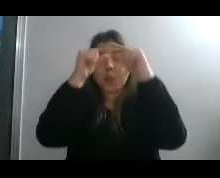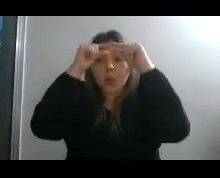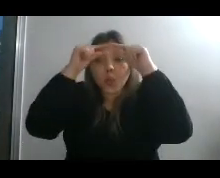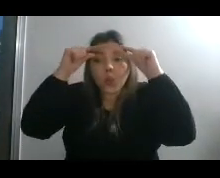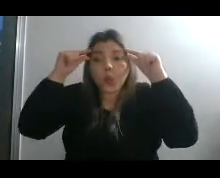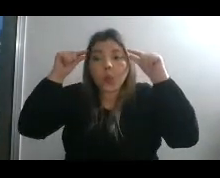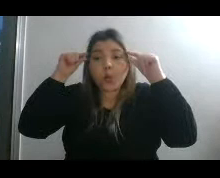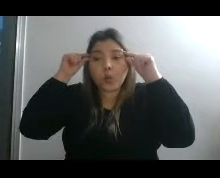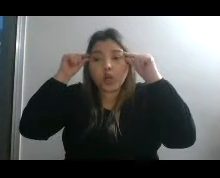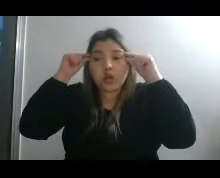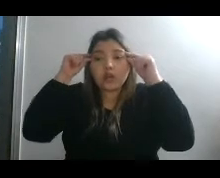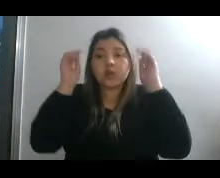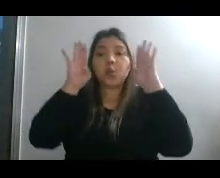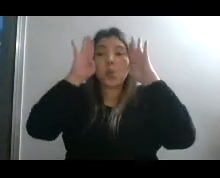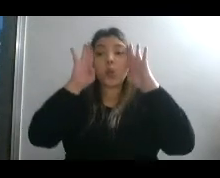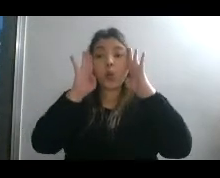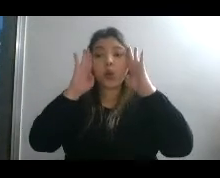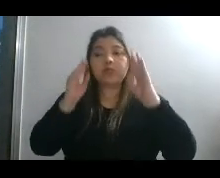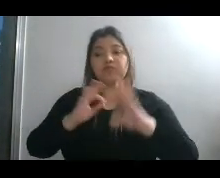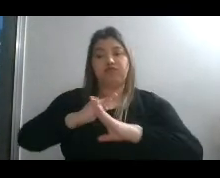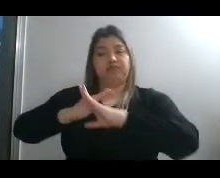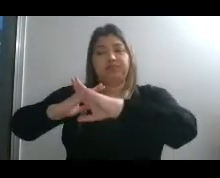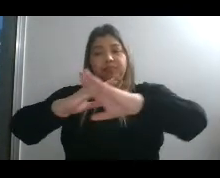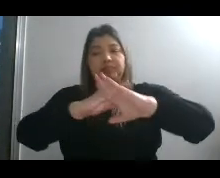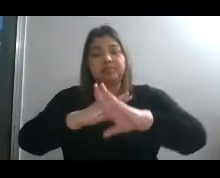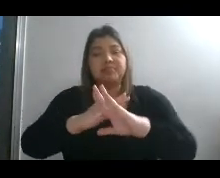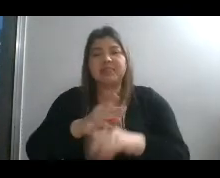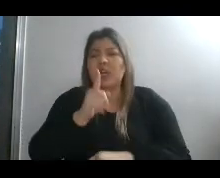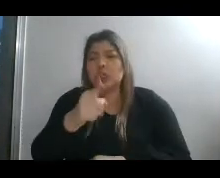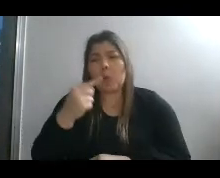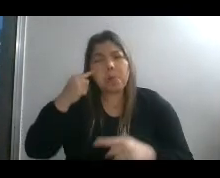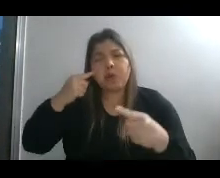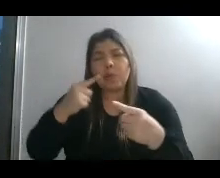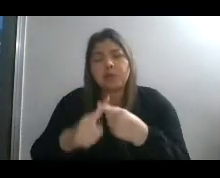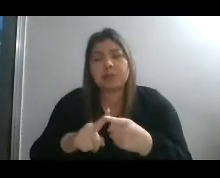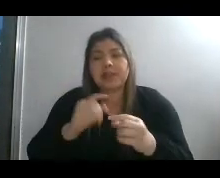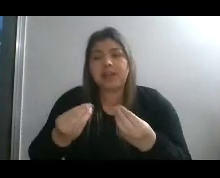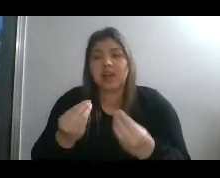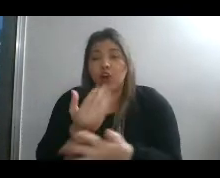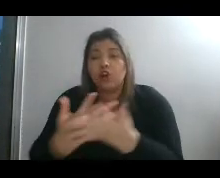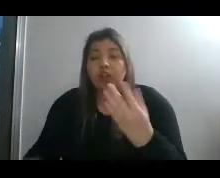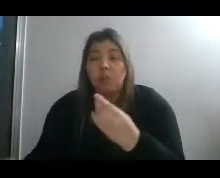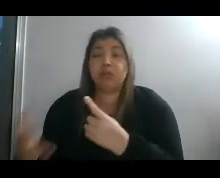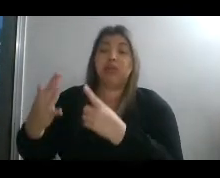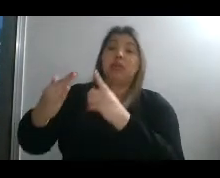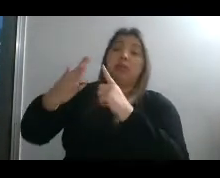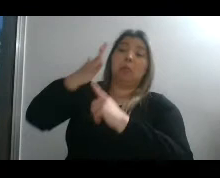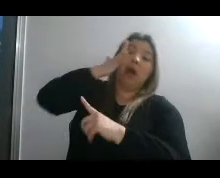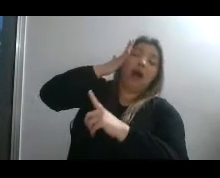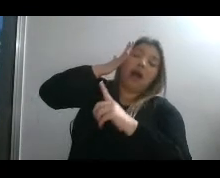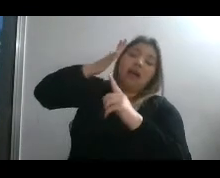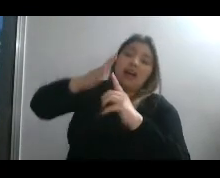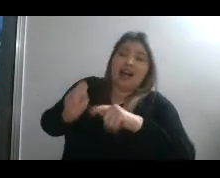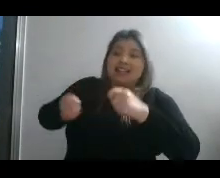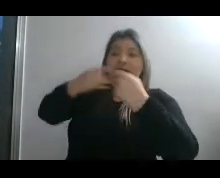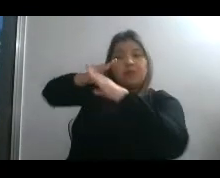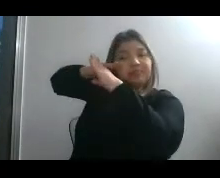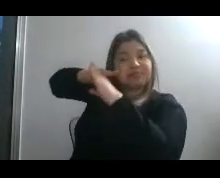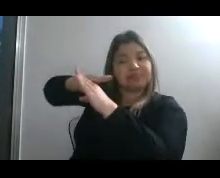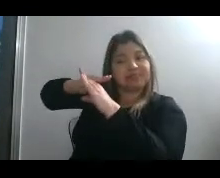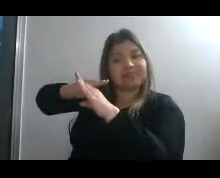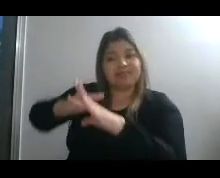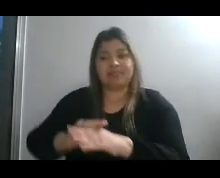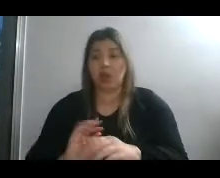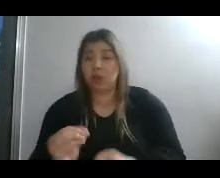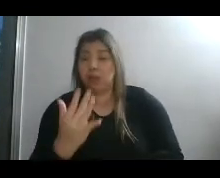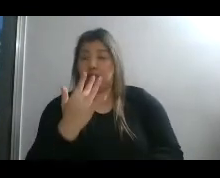porque la finalidad de las gafas es que eviten proyección de fluidos contaminados que me puedan entrar a los ojos. En ese orden de